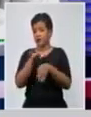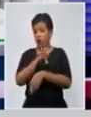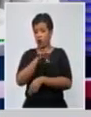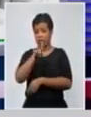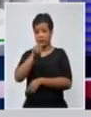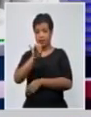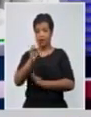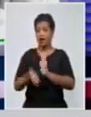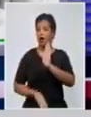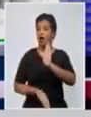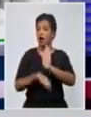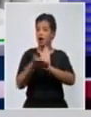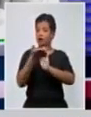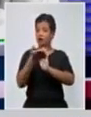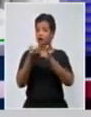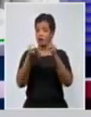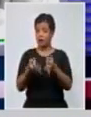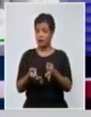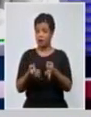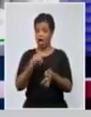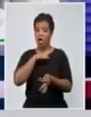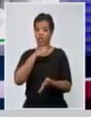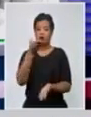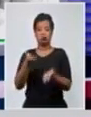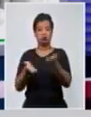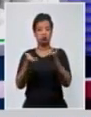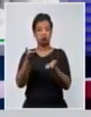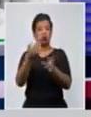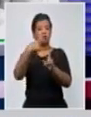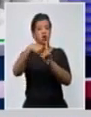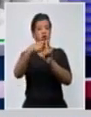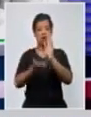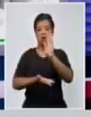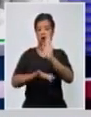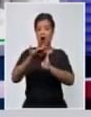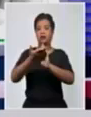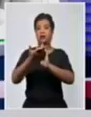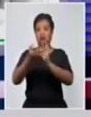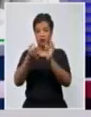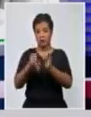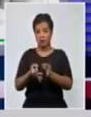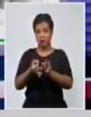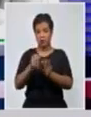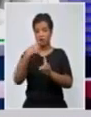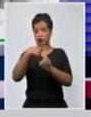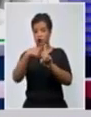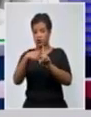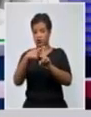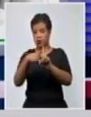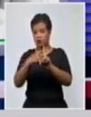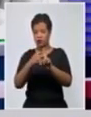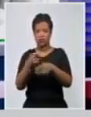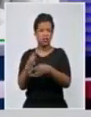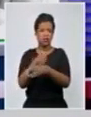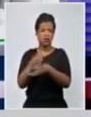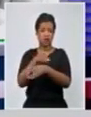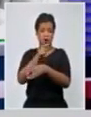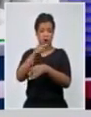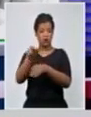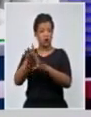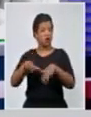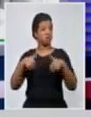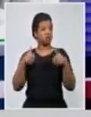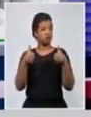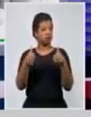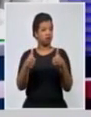417 altas clínicas, una jornada de balance positivo, lo que quiere decir que efectivamente el número de recuperados